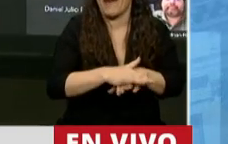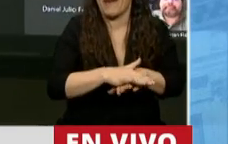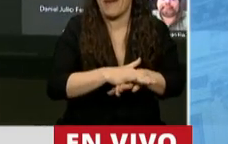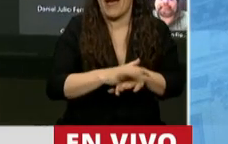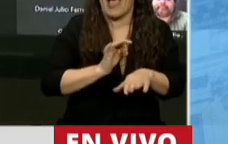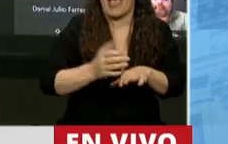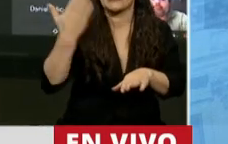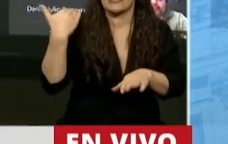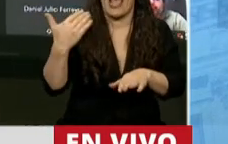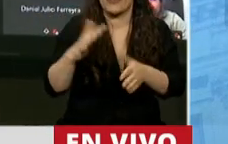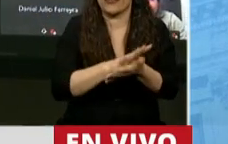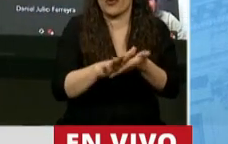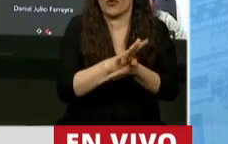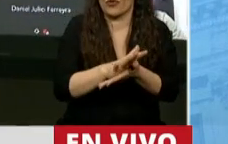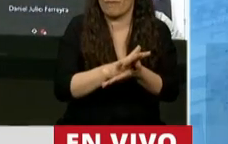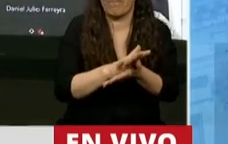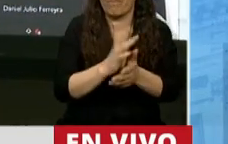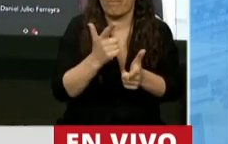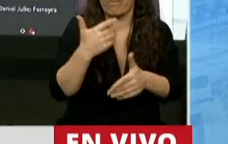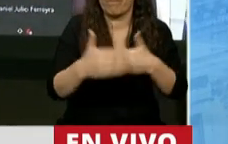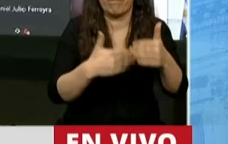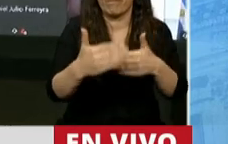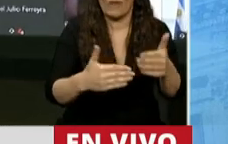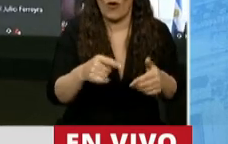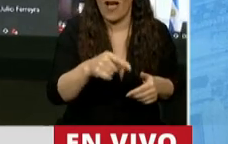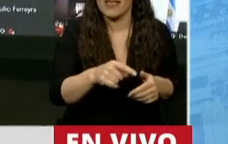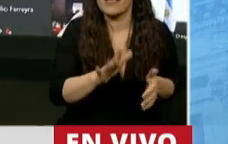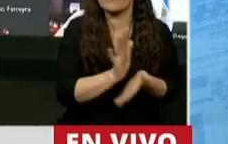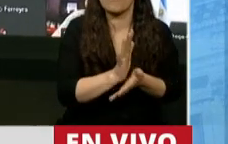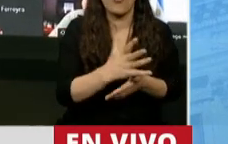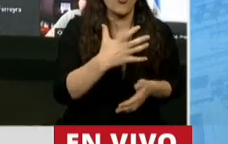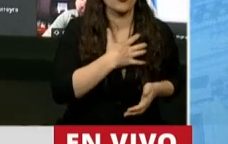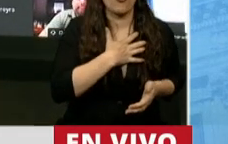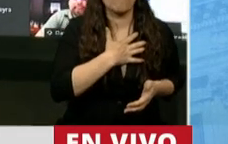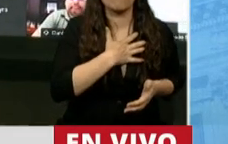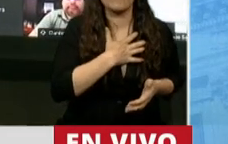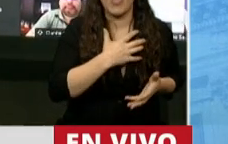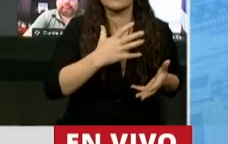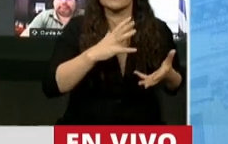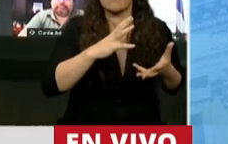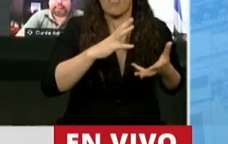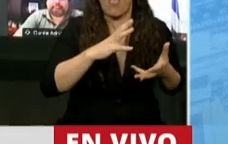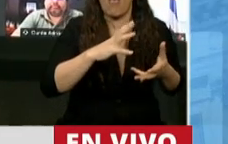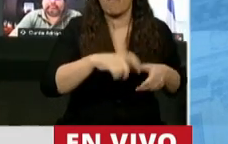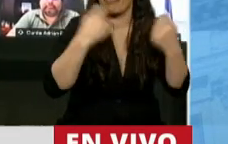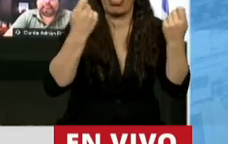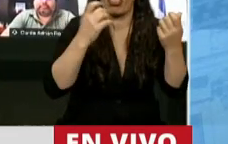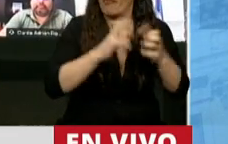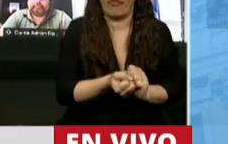hace años la política, sino que además vino a dinamitar la confianza entre las